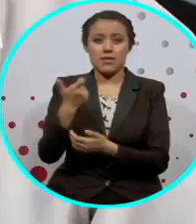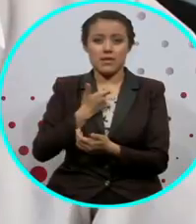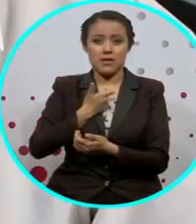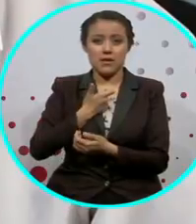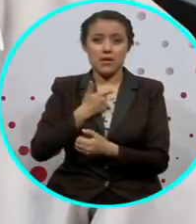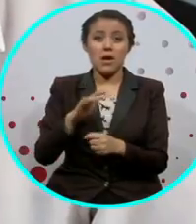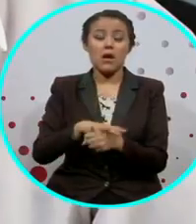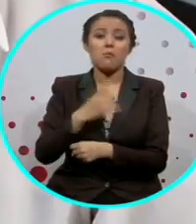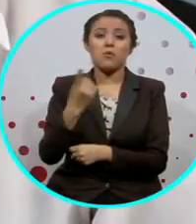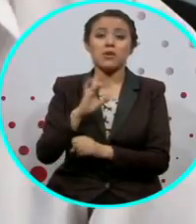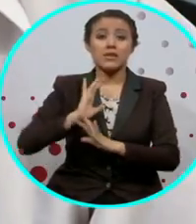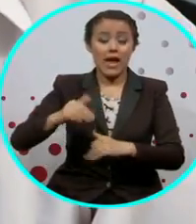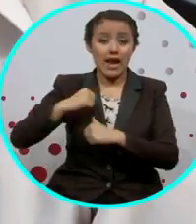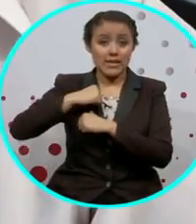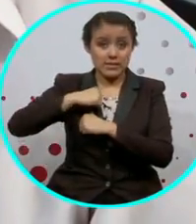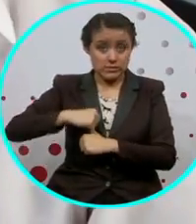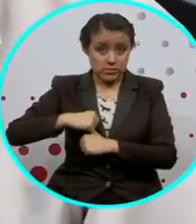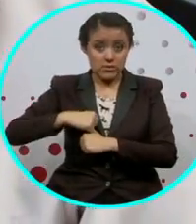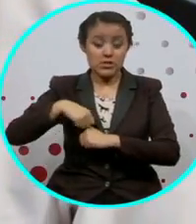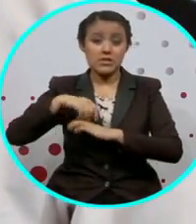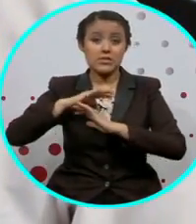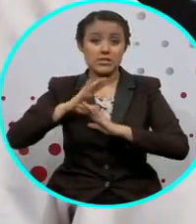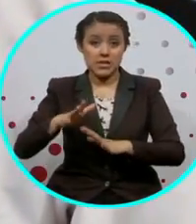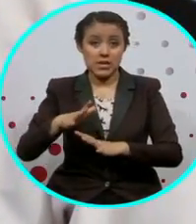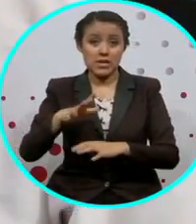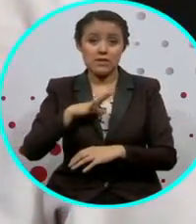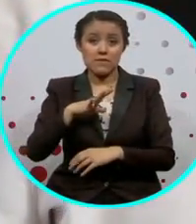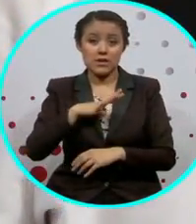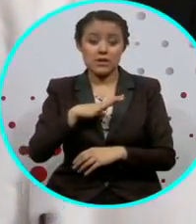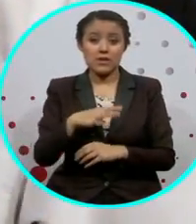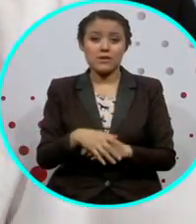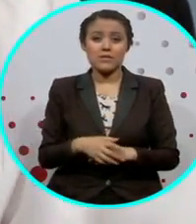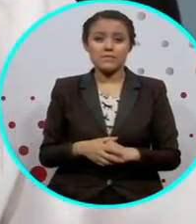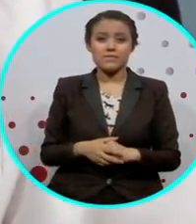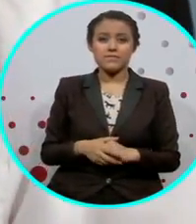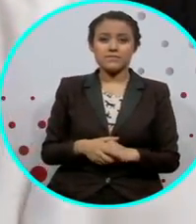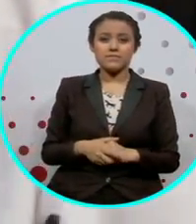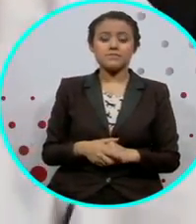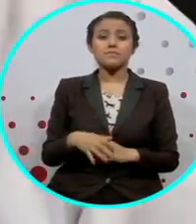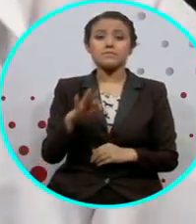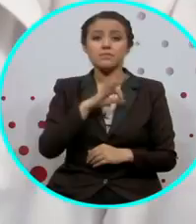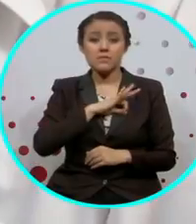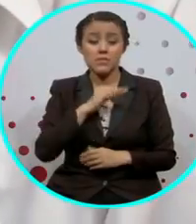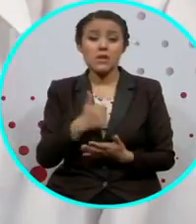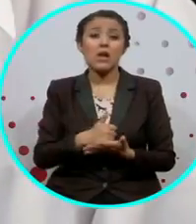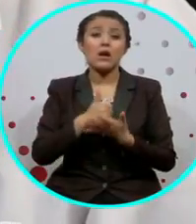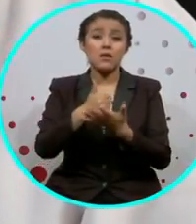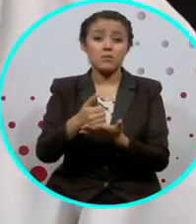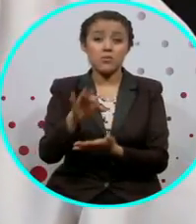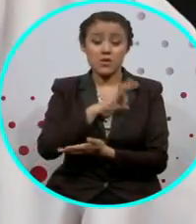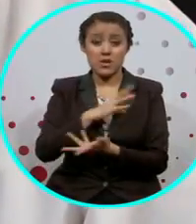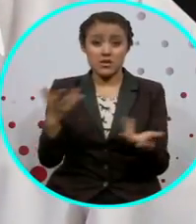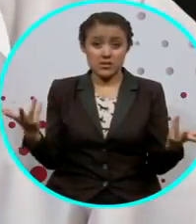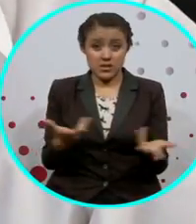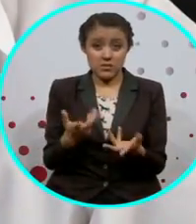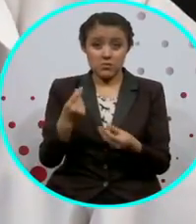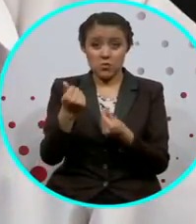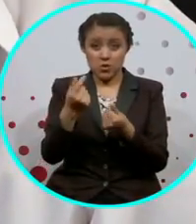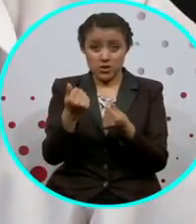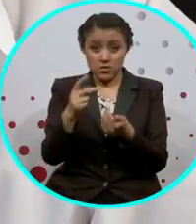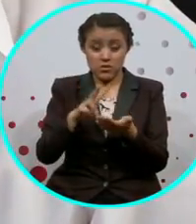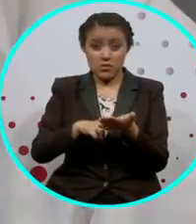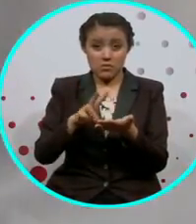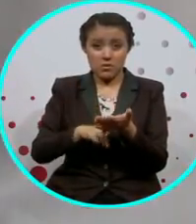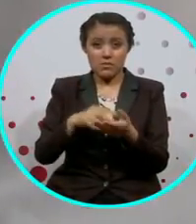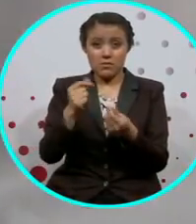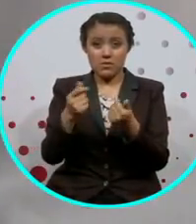ya las autoridades, ya en su momento, quien pueda apoyarnos definitivamente en este presunto fraude